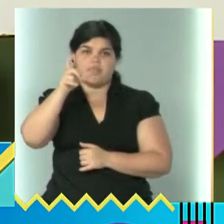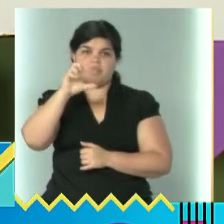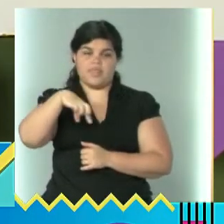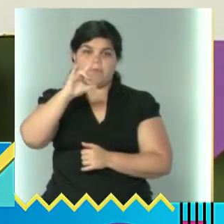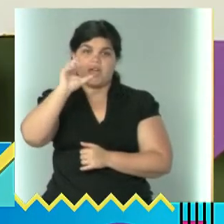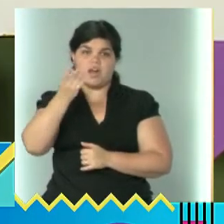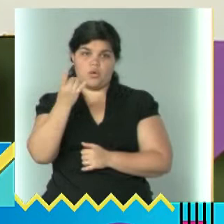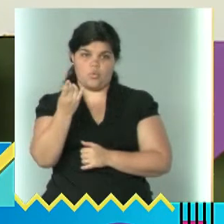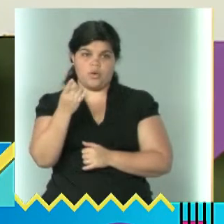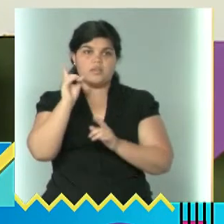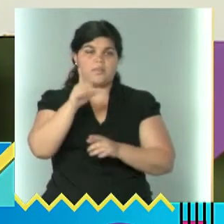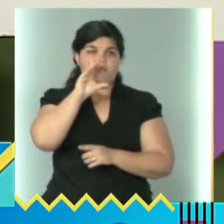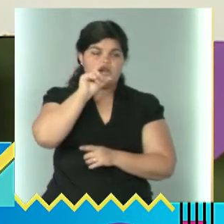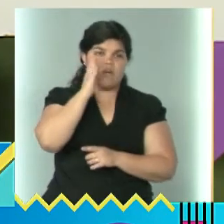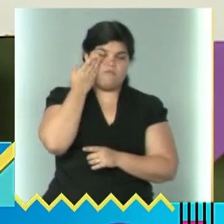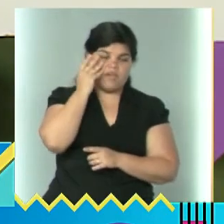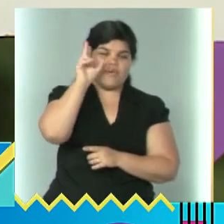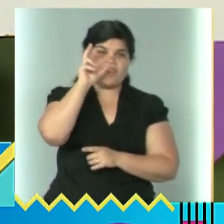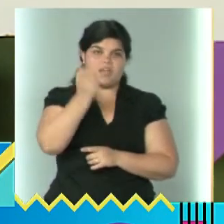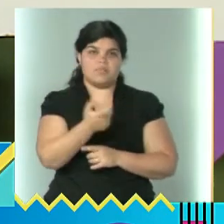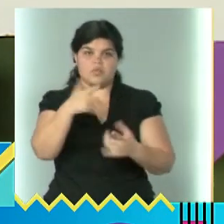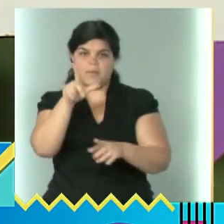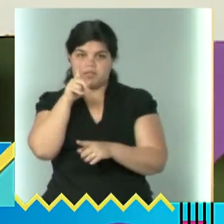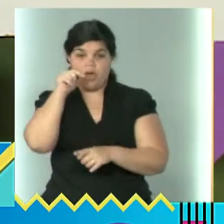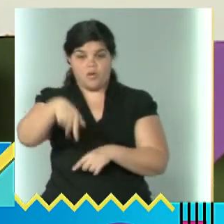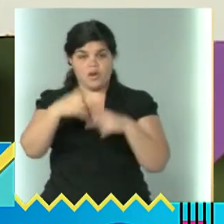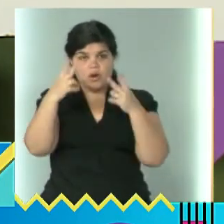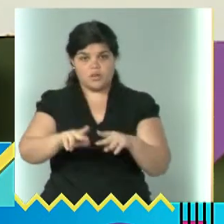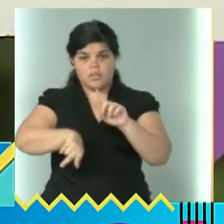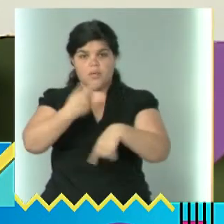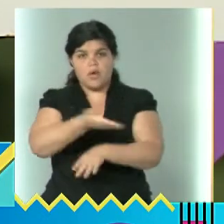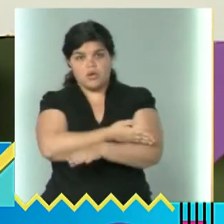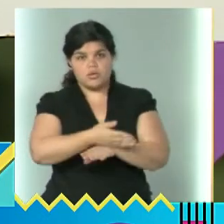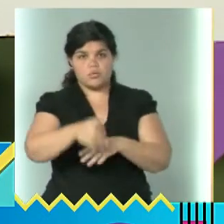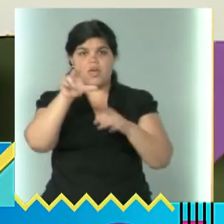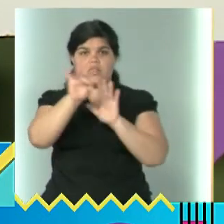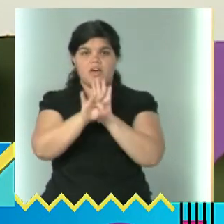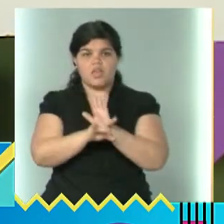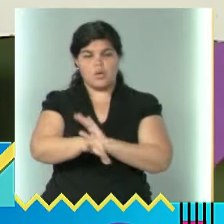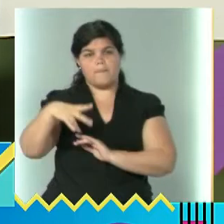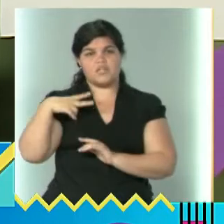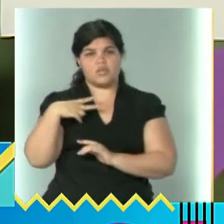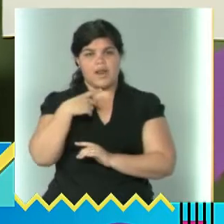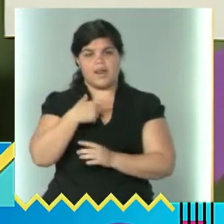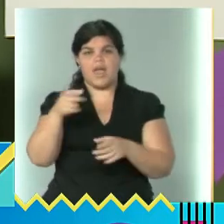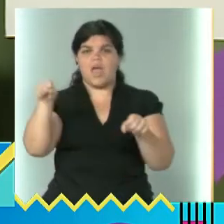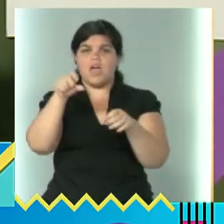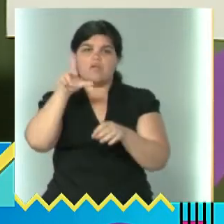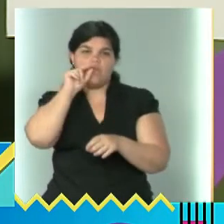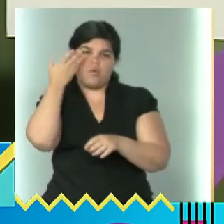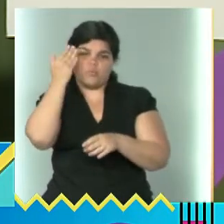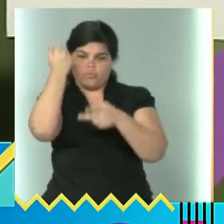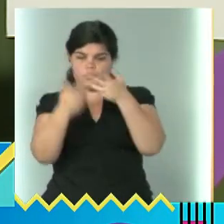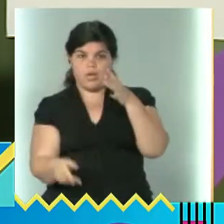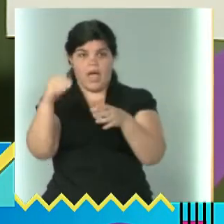y en Facebook y en Instagram como Distintos Parecidos. Un pequeño corte y seguimos hablando de esto, de los datos personales en las redes sociales, que tienen